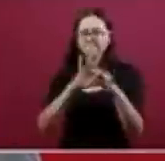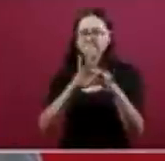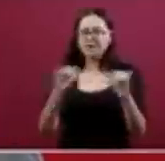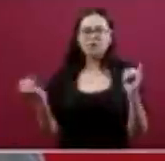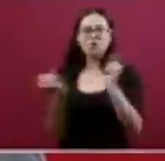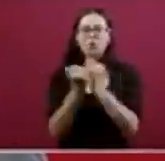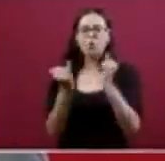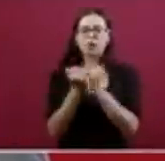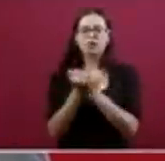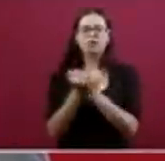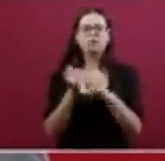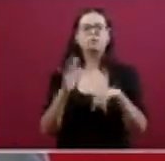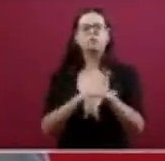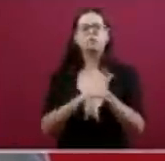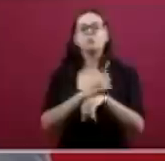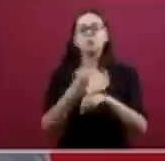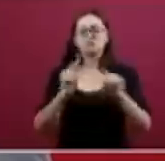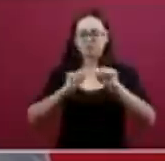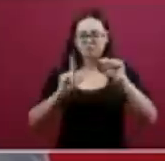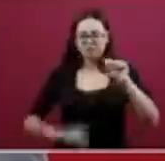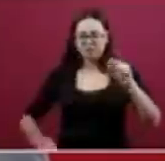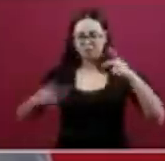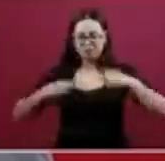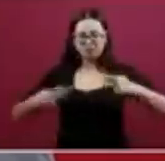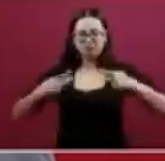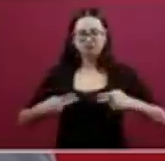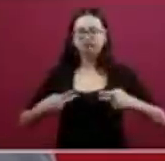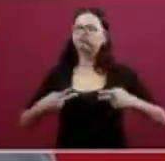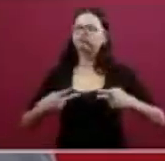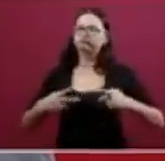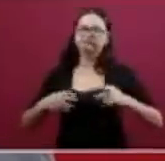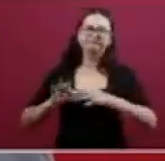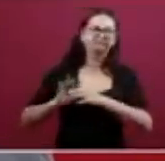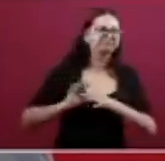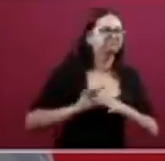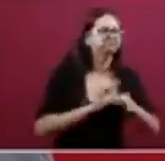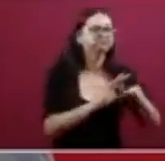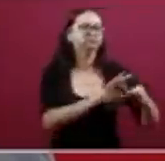Porque el pueblo de México es muy humano, muy fraterno.